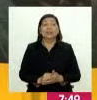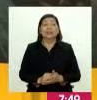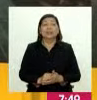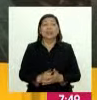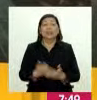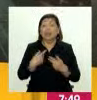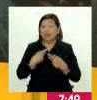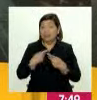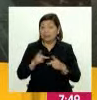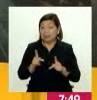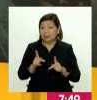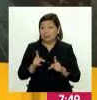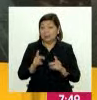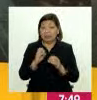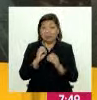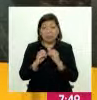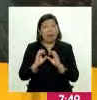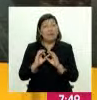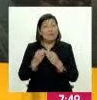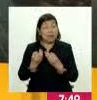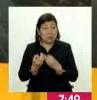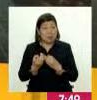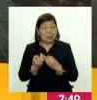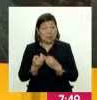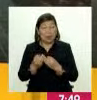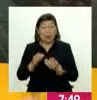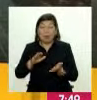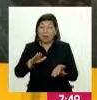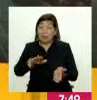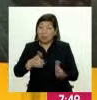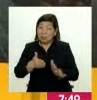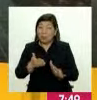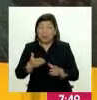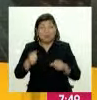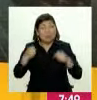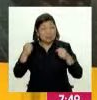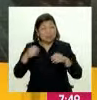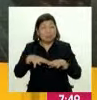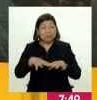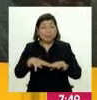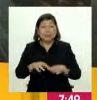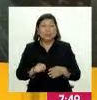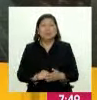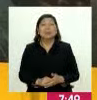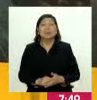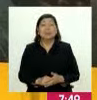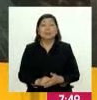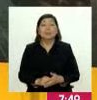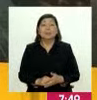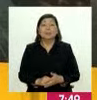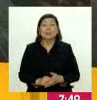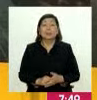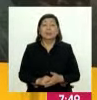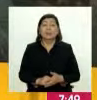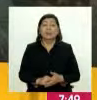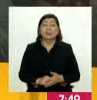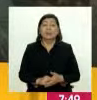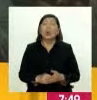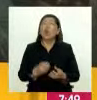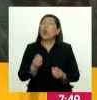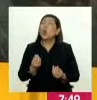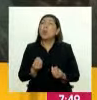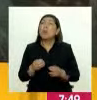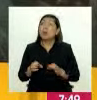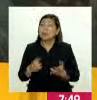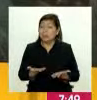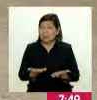Este anuncio de reparaciones para familiares de personas fallecidas durante las recientes protestas sociales. ¿Cómo se va a